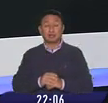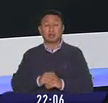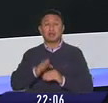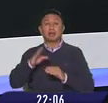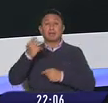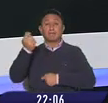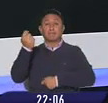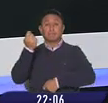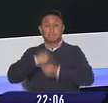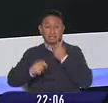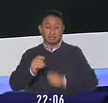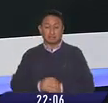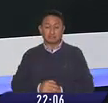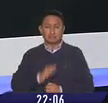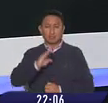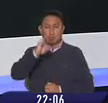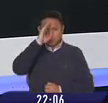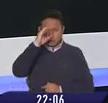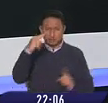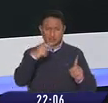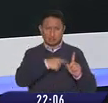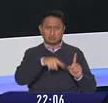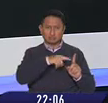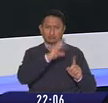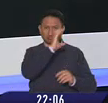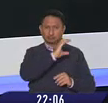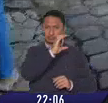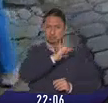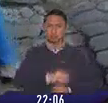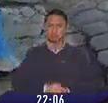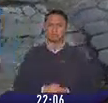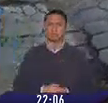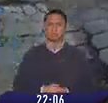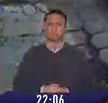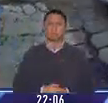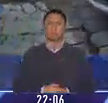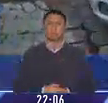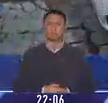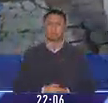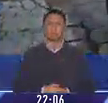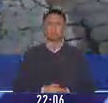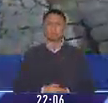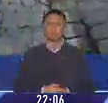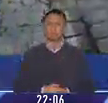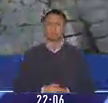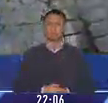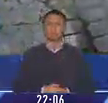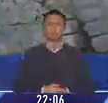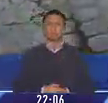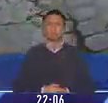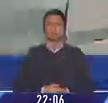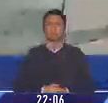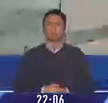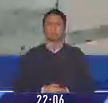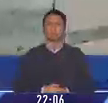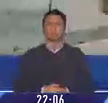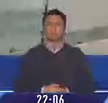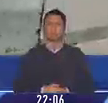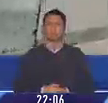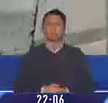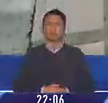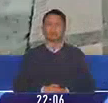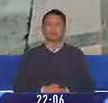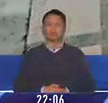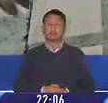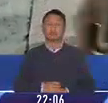una venta. La policía busca a los responsables. La verdad, si fuera llevado 30 mil dólares.